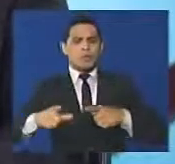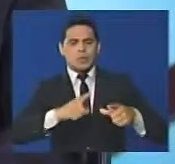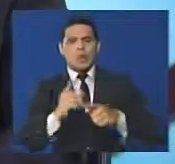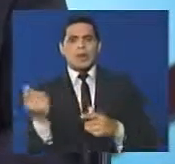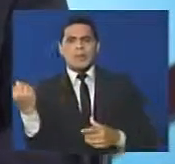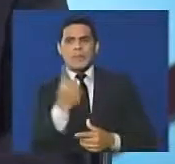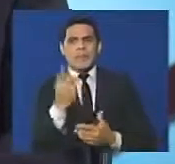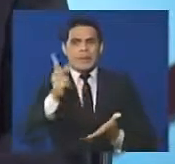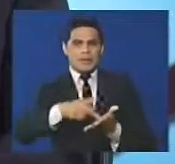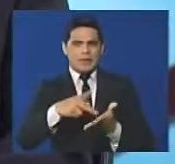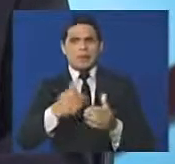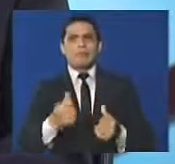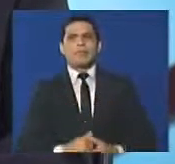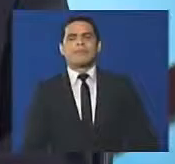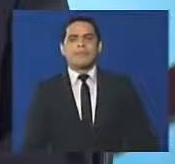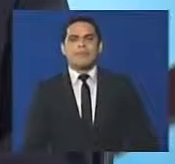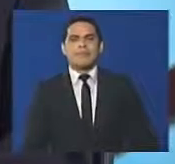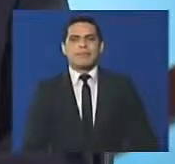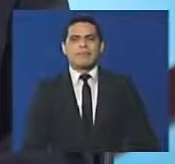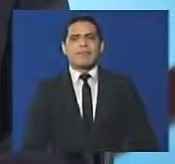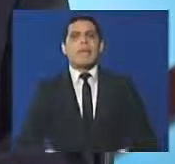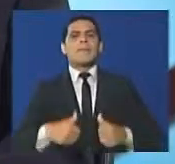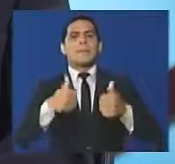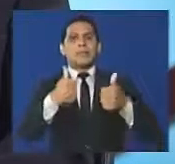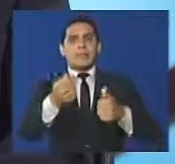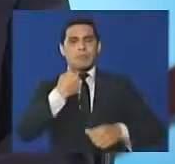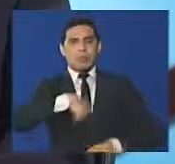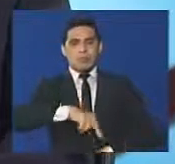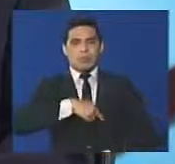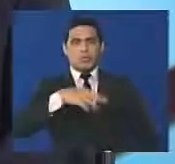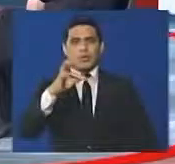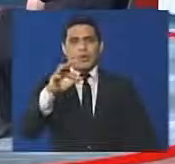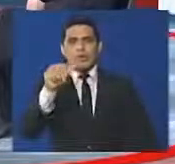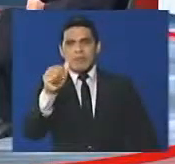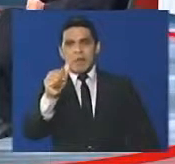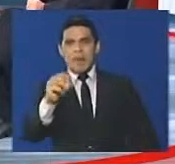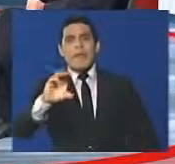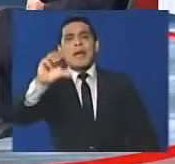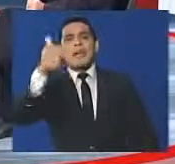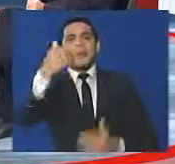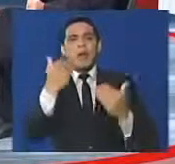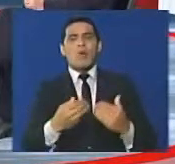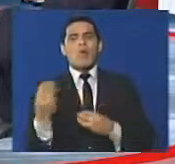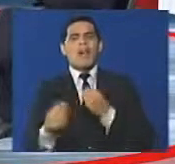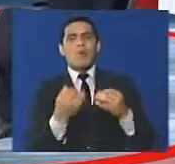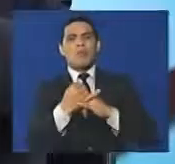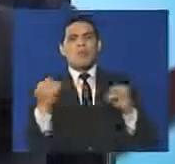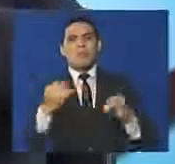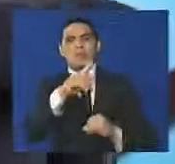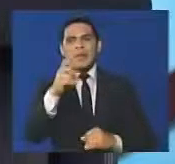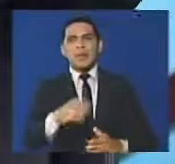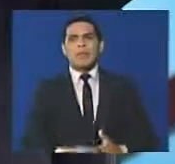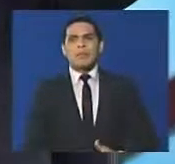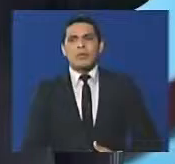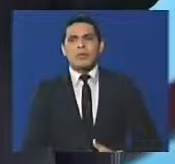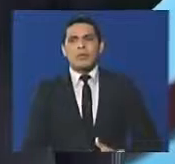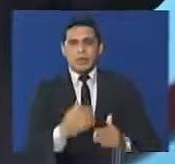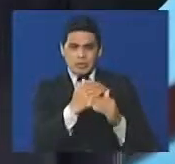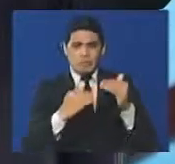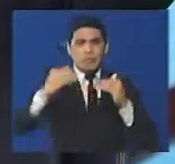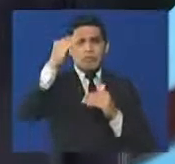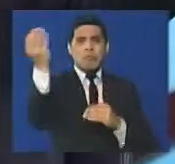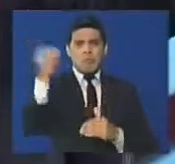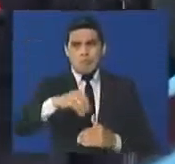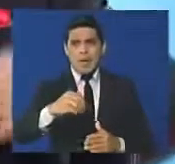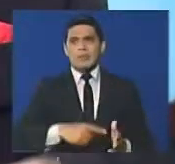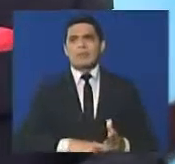participaron. Arrancamos este programa en Fa mayor. ¿Cómo lo terminamos? Ah, exuberante.